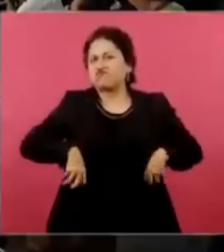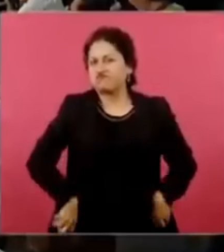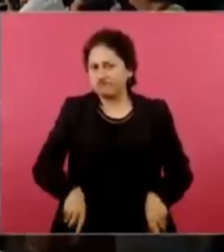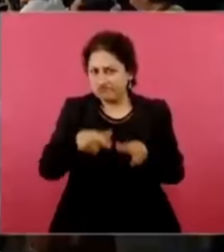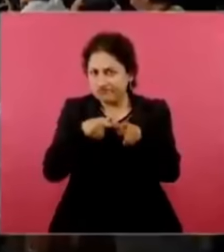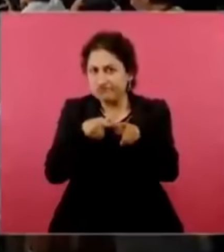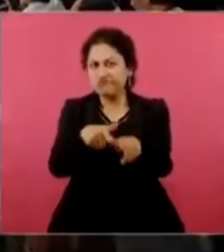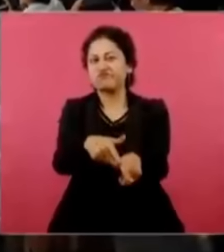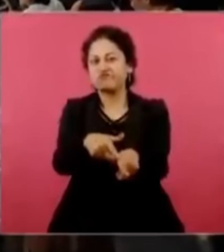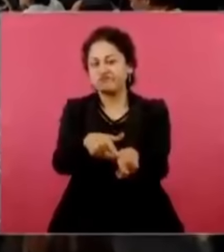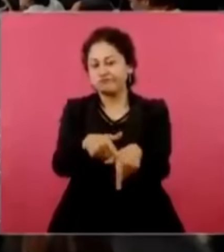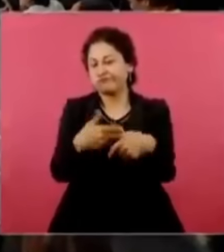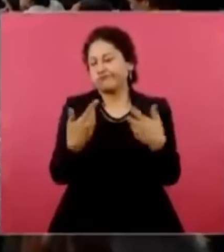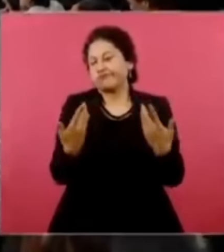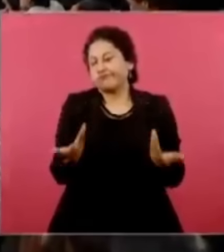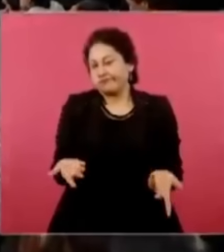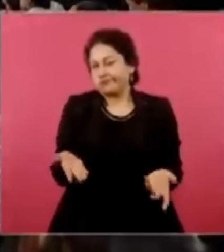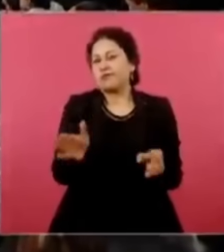sus